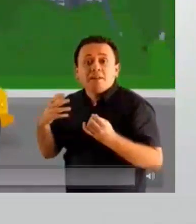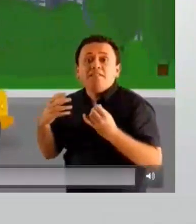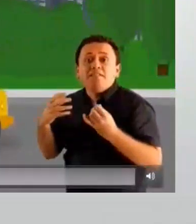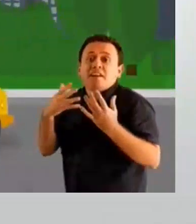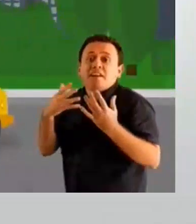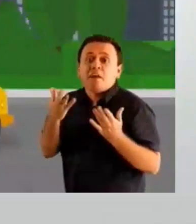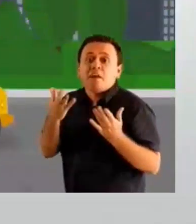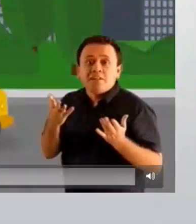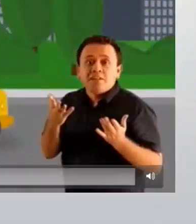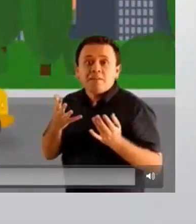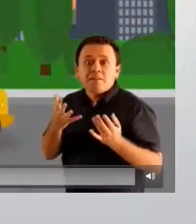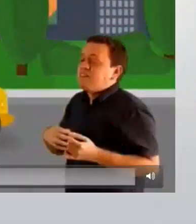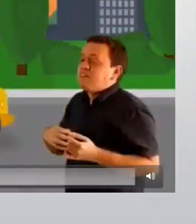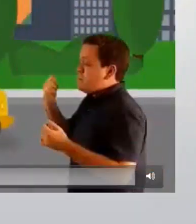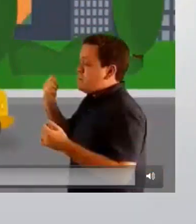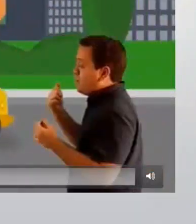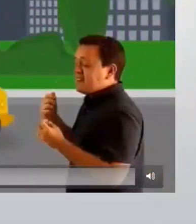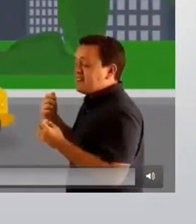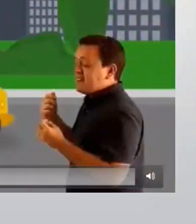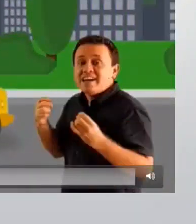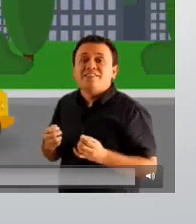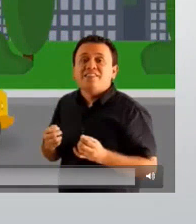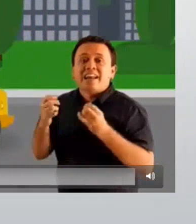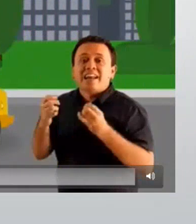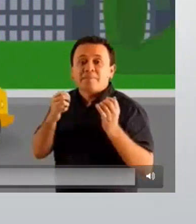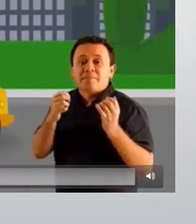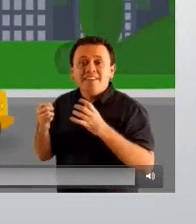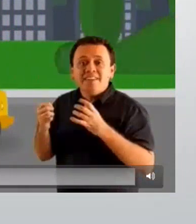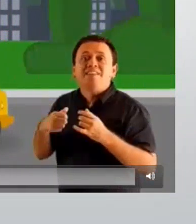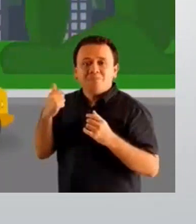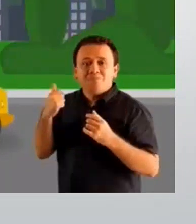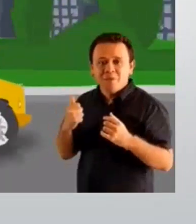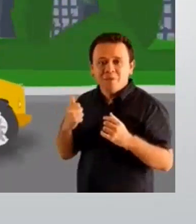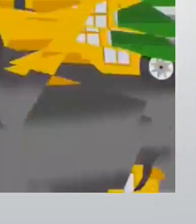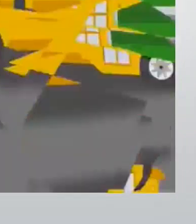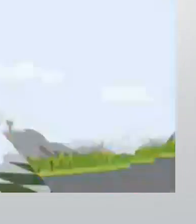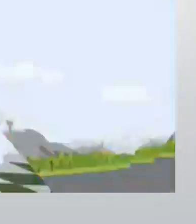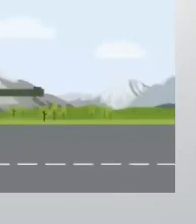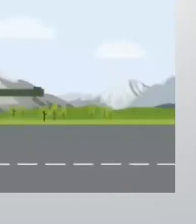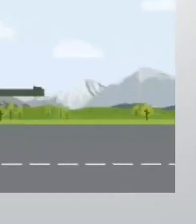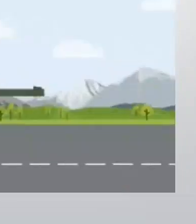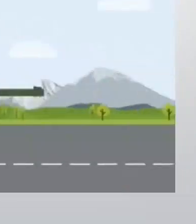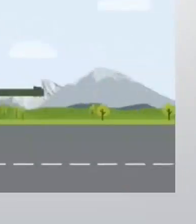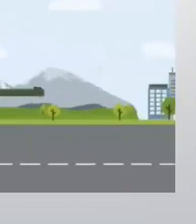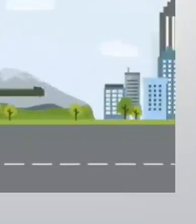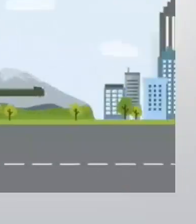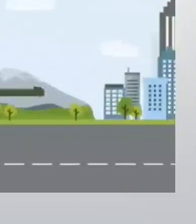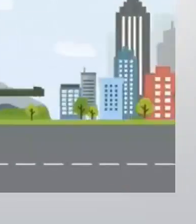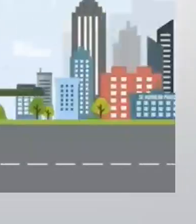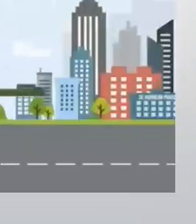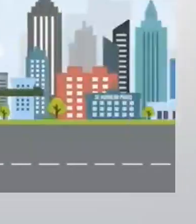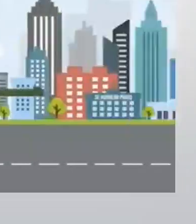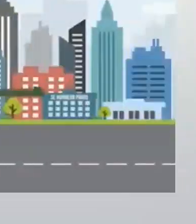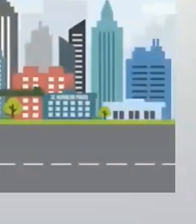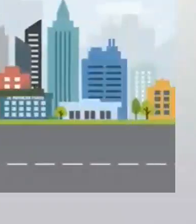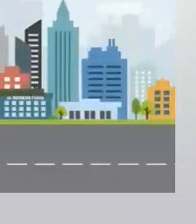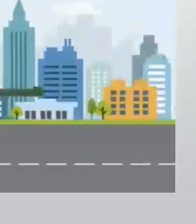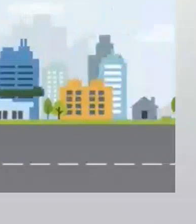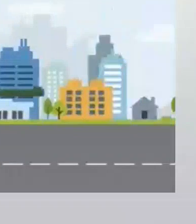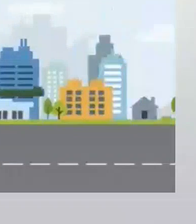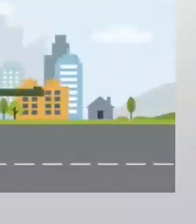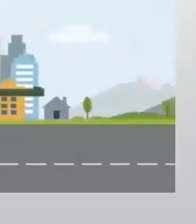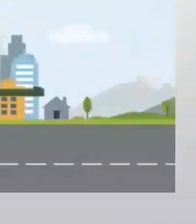necesariamente la rapidez tiene que aumentar. También puede darse el caso de que la rapidez disminuya. Por ejemplo, la vez pasada iba yo muy tranquilo por la